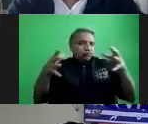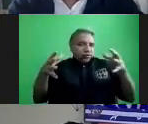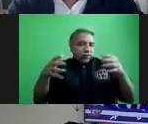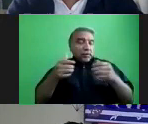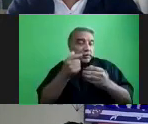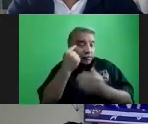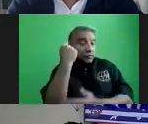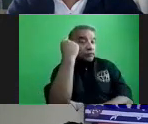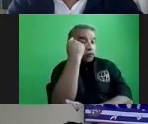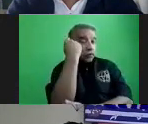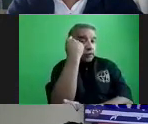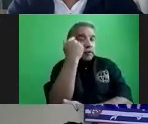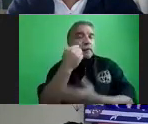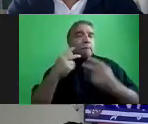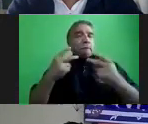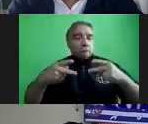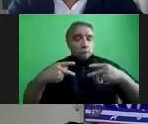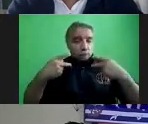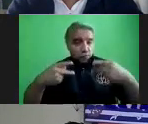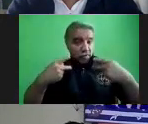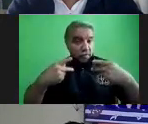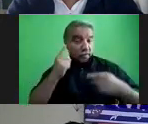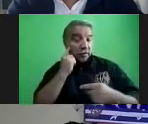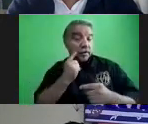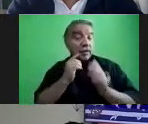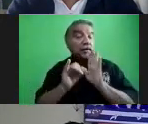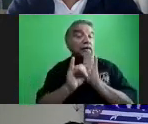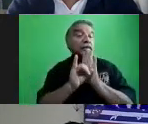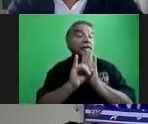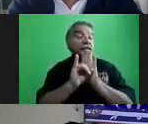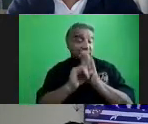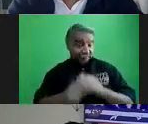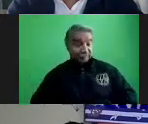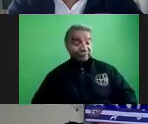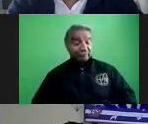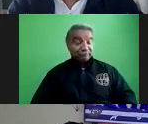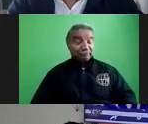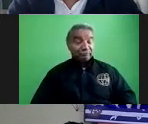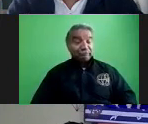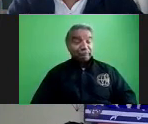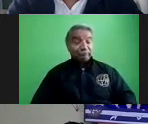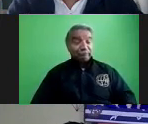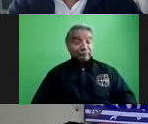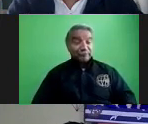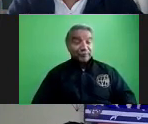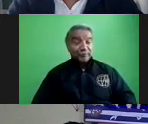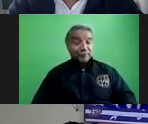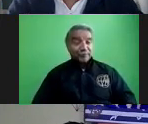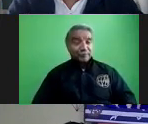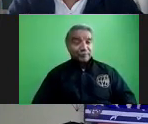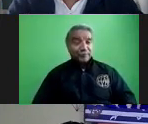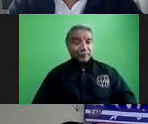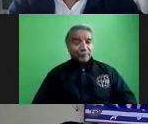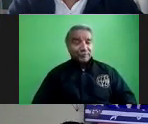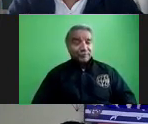que hagamos, la figura que hagamos también. Entonces, lo importante es que lo aprendamos y podamos venderlo y que tengamos